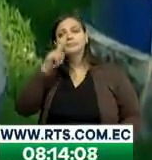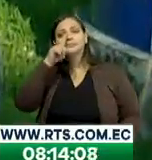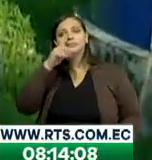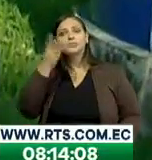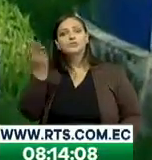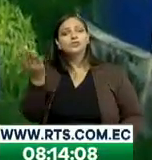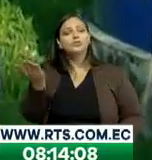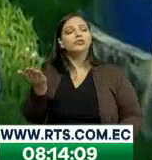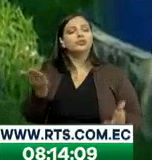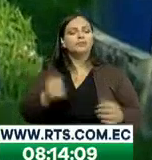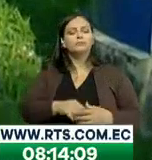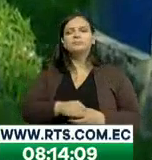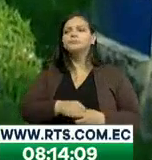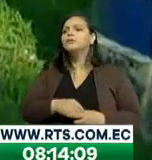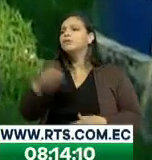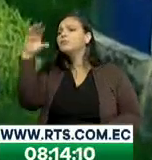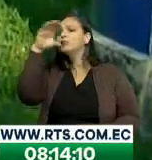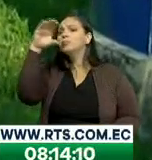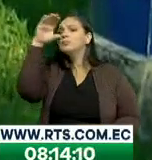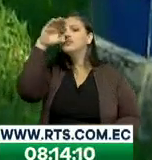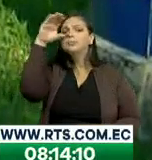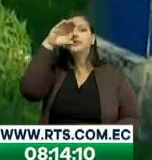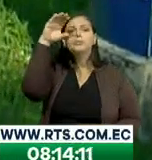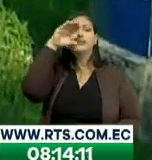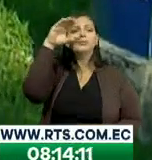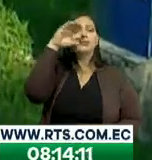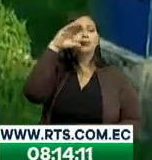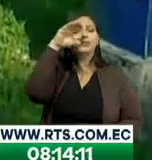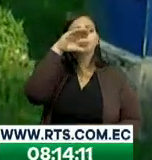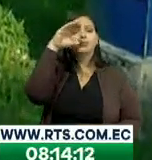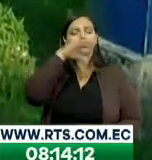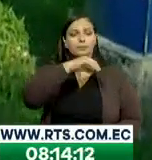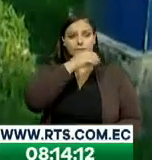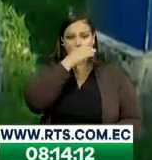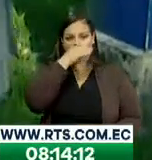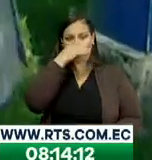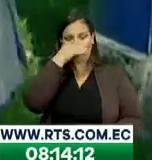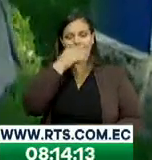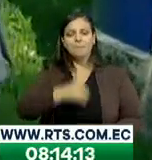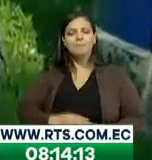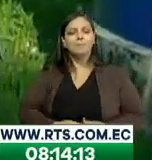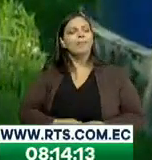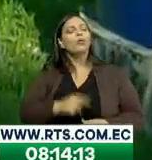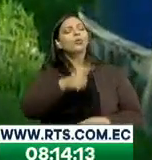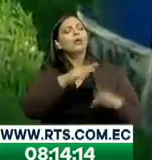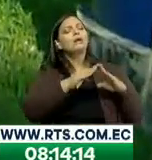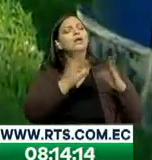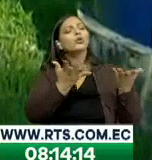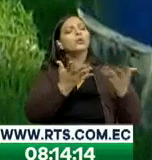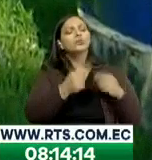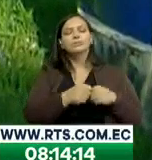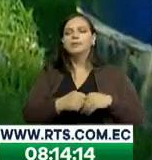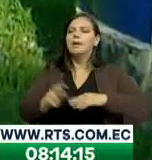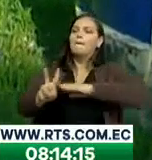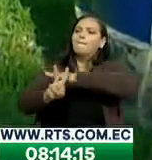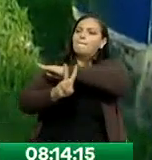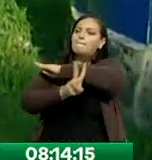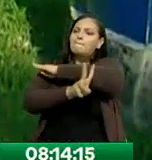al que nos entregue la inspección de don Hipólito, que se perdió entre... ¿Dónde vive usted? Vergeles, segunda etapa,